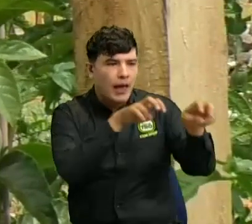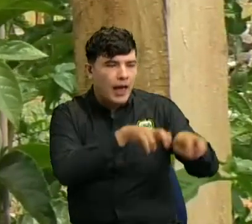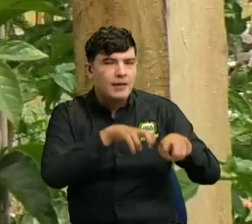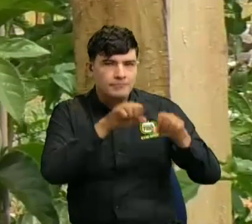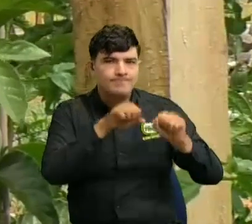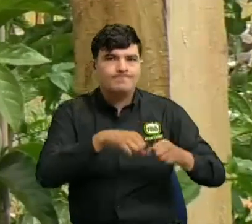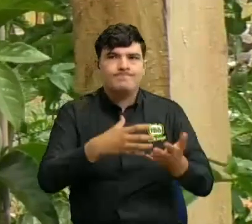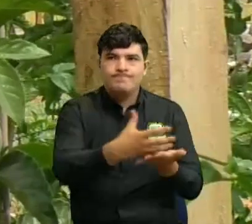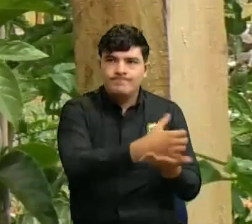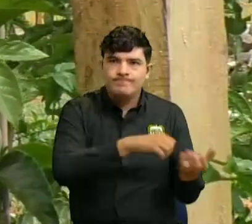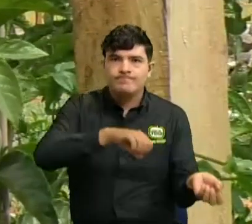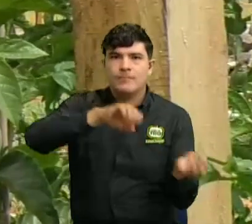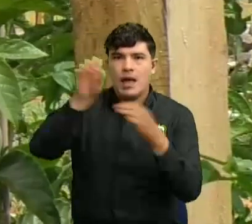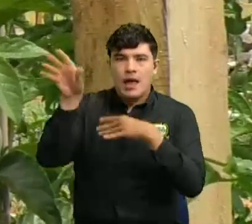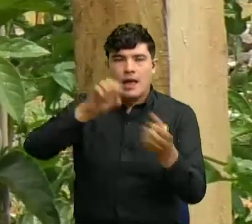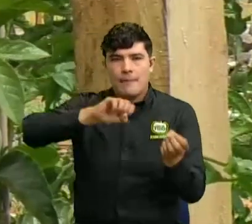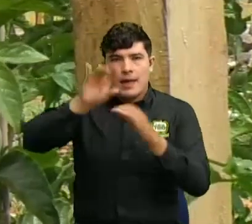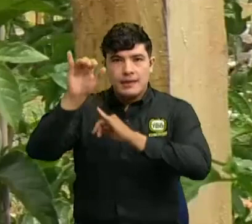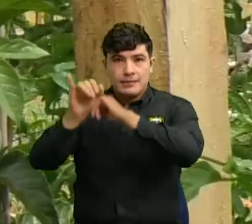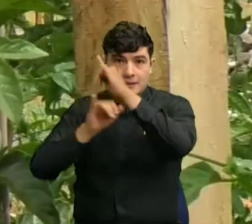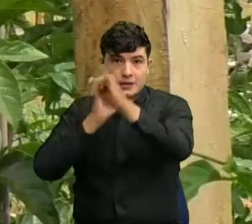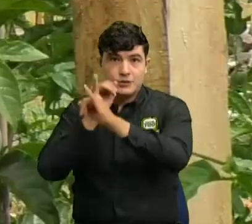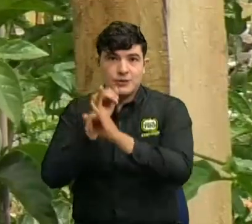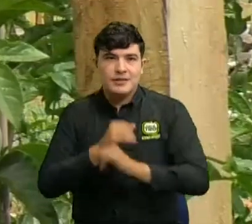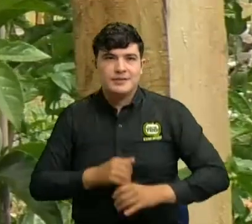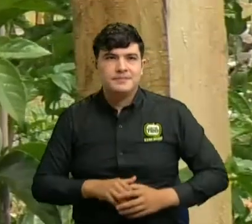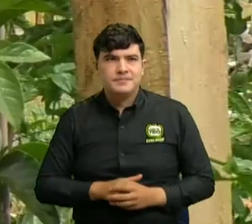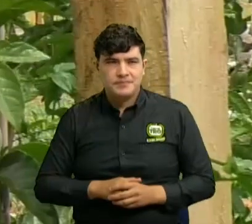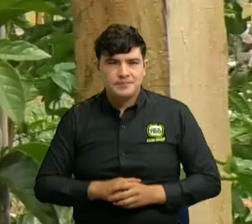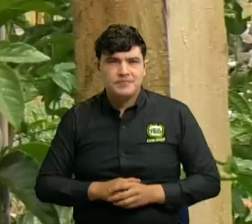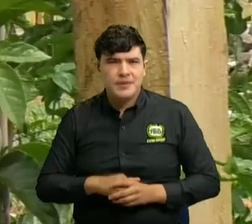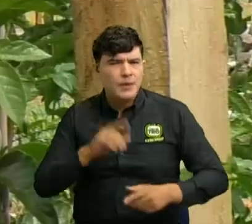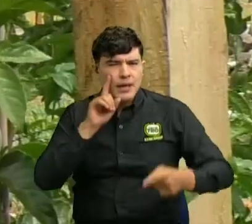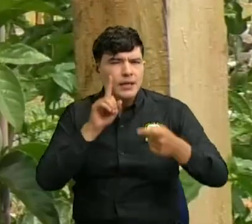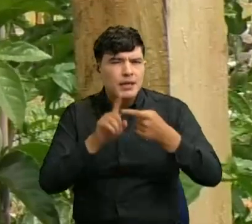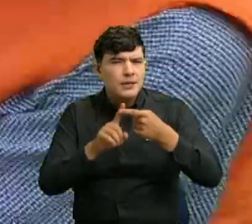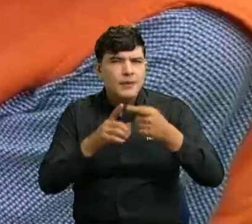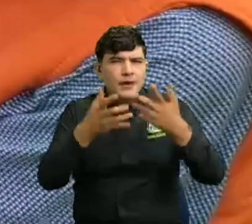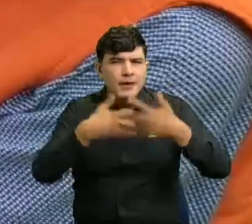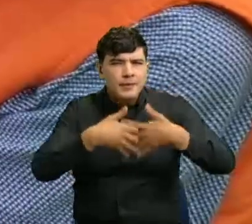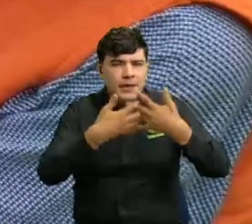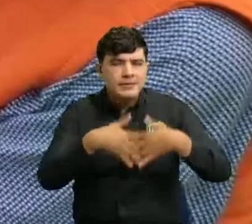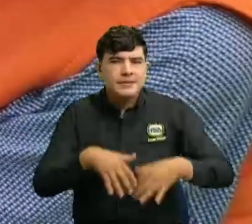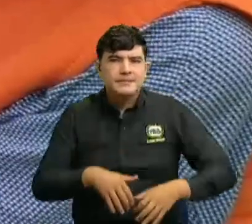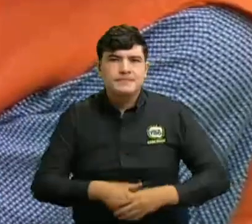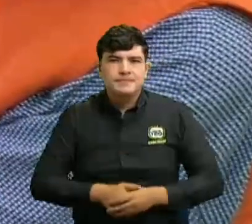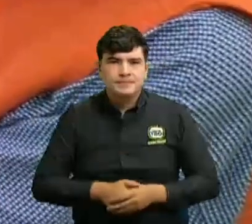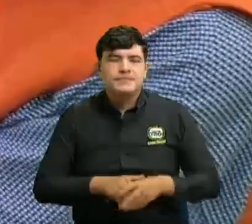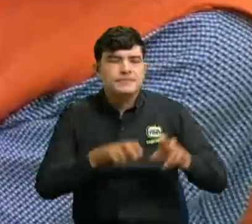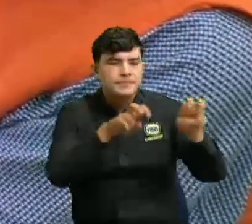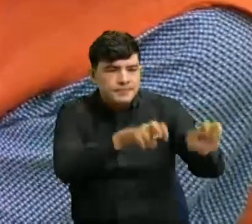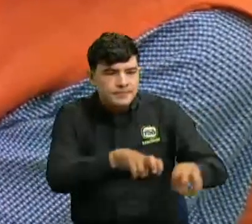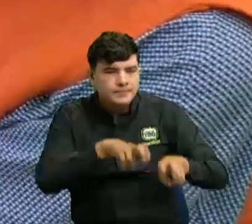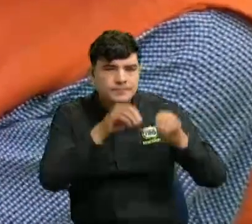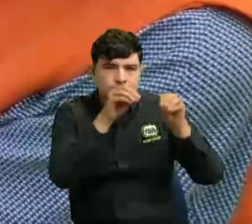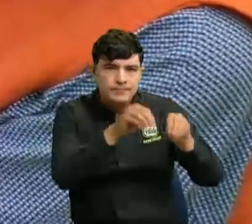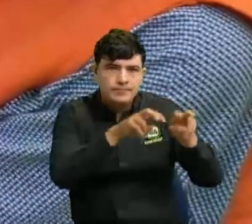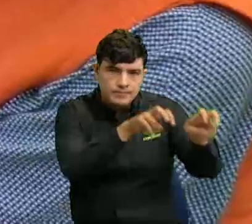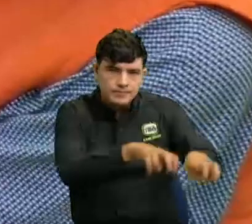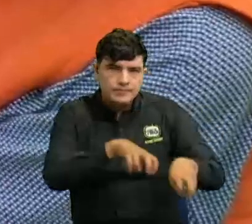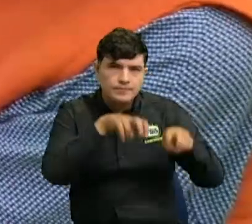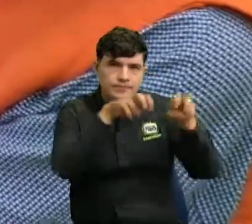constituya en una fuerte productora de esta fruta además de otras como la granadilla y la maracuyá